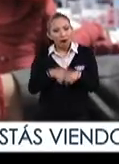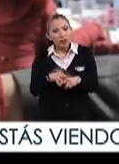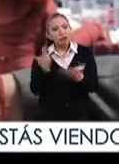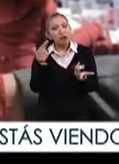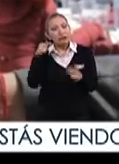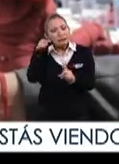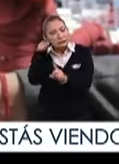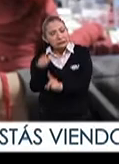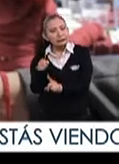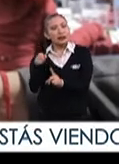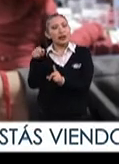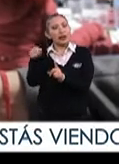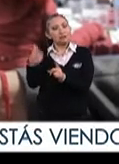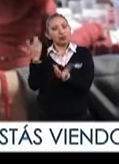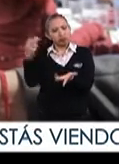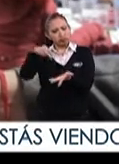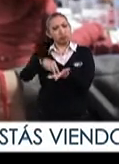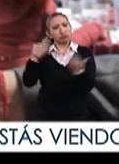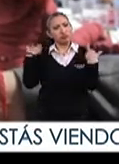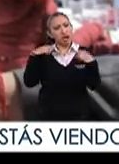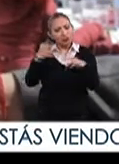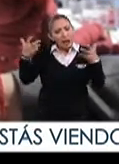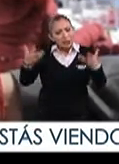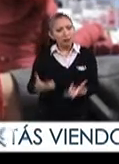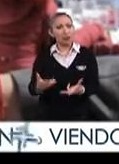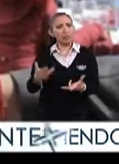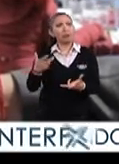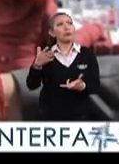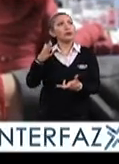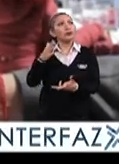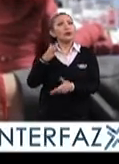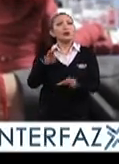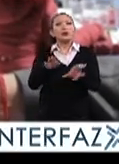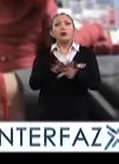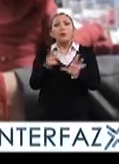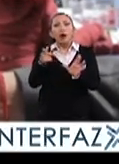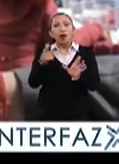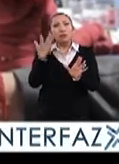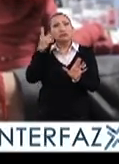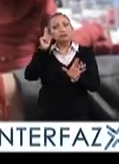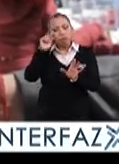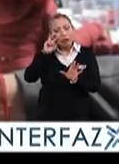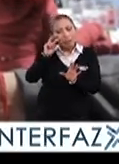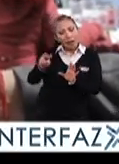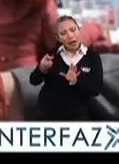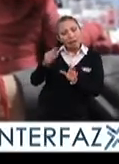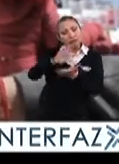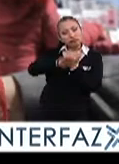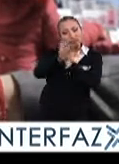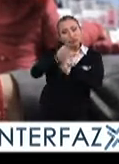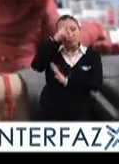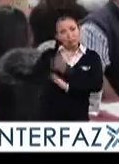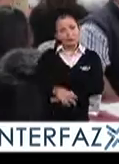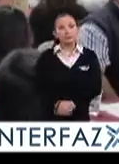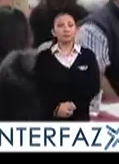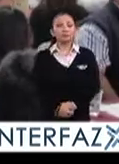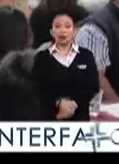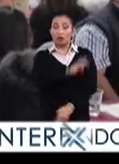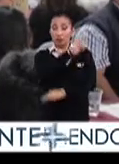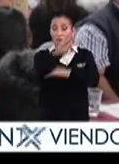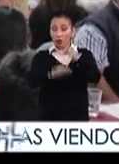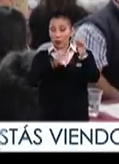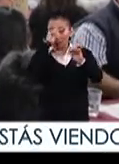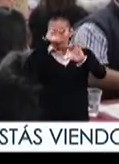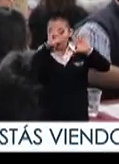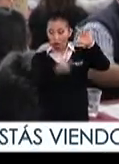estén ahí, que estén en su puesto de docentes con esa esperanza de realmente transformar al país. En todo el